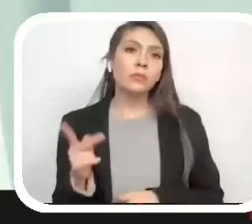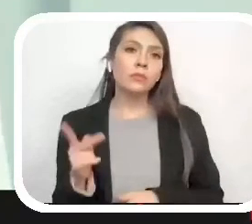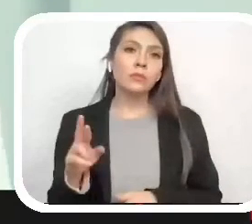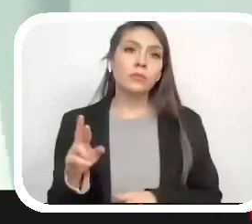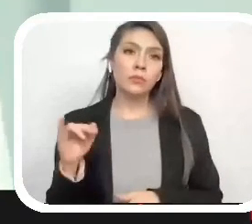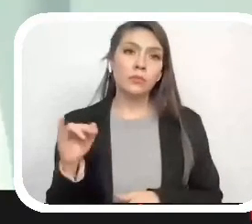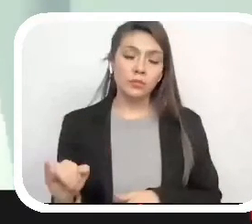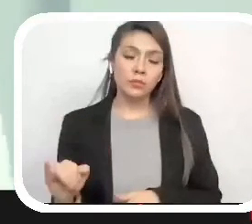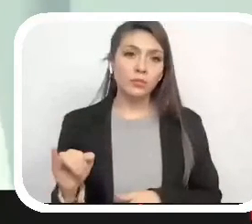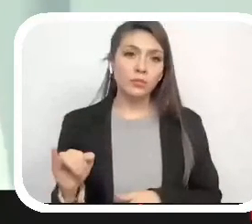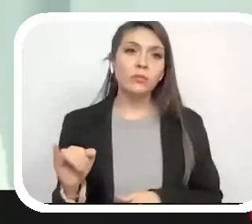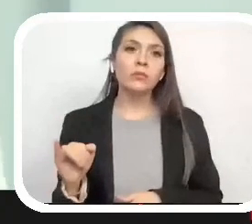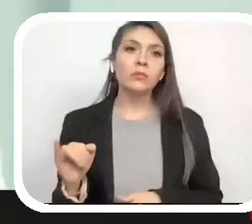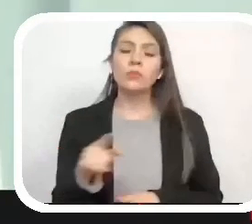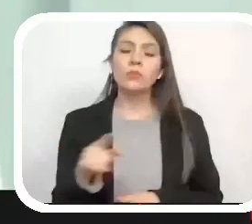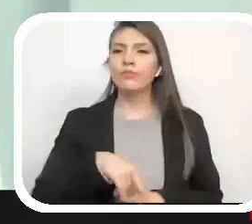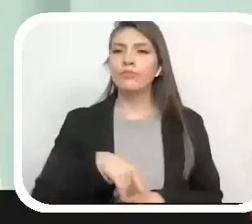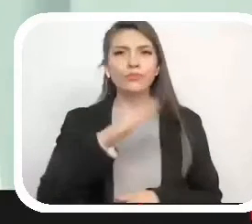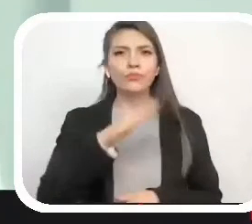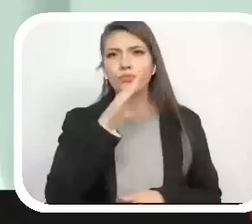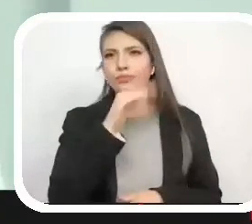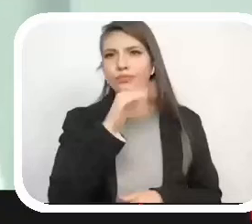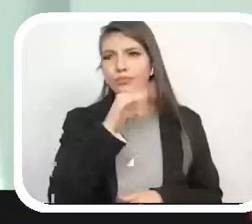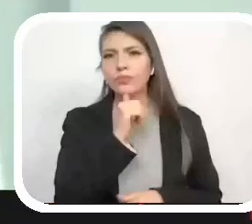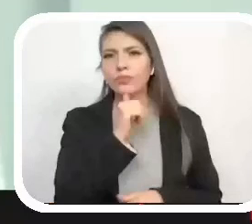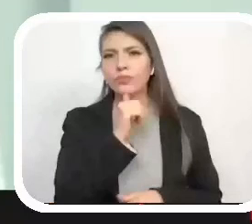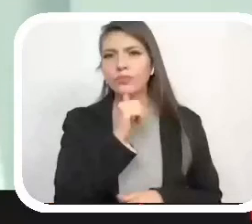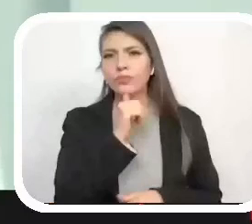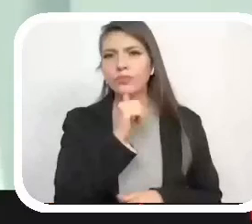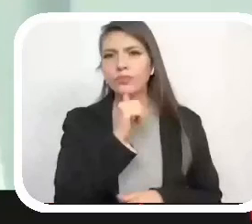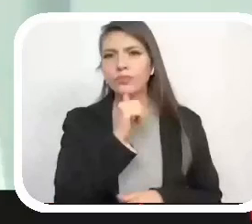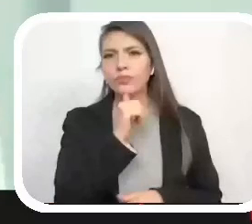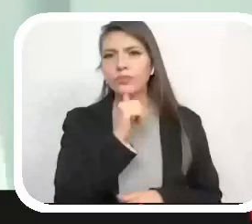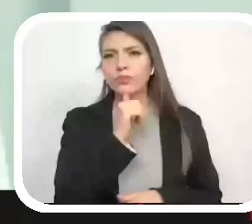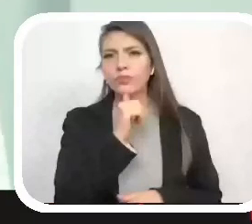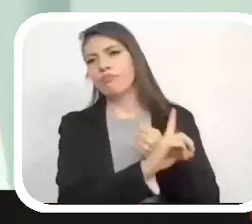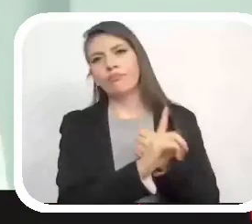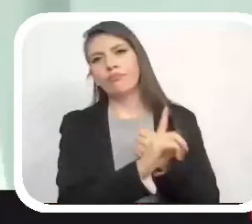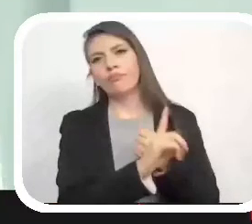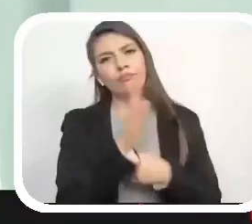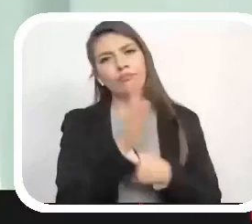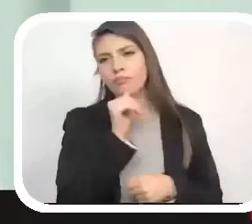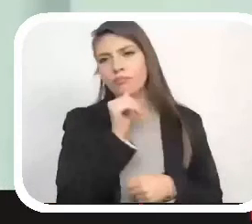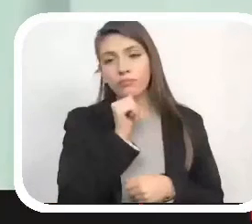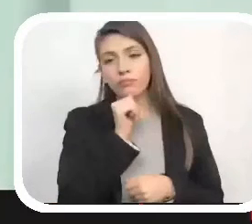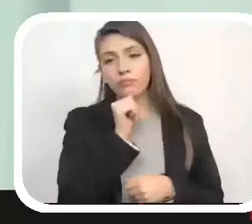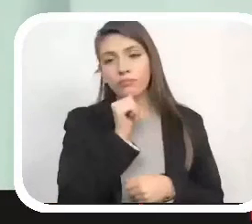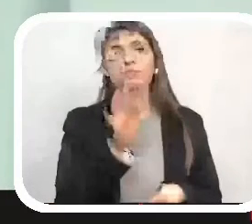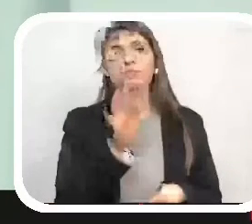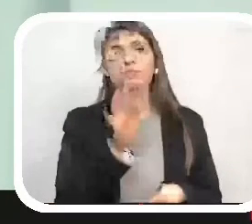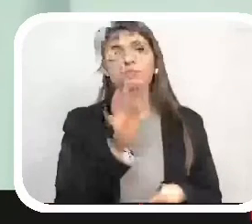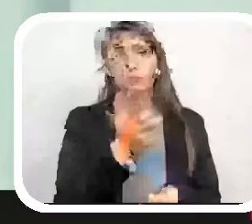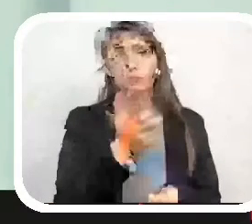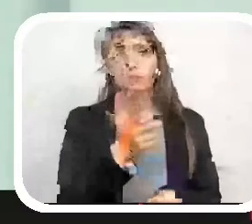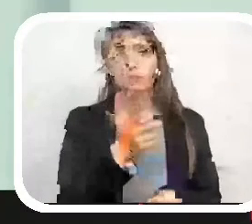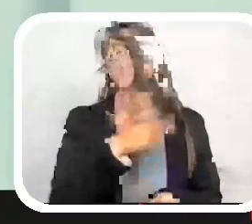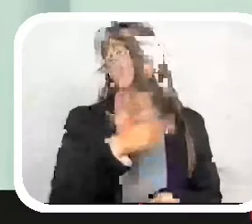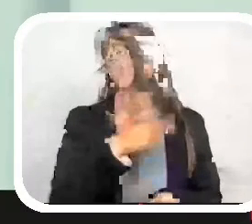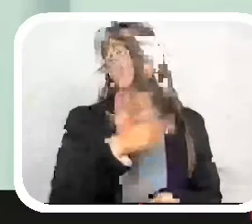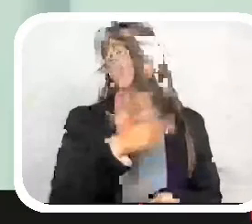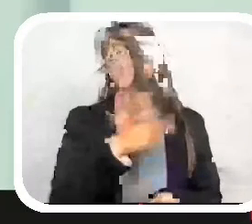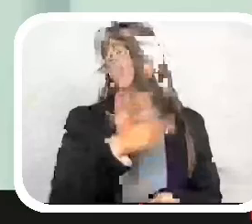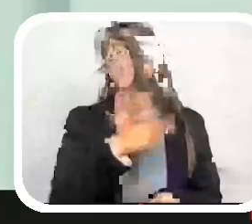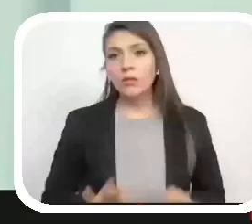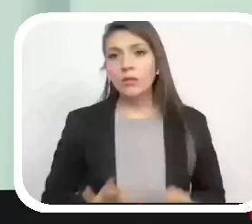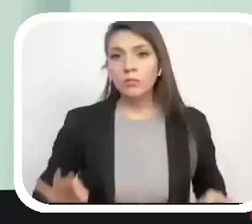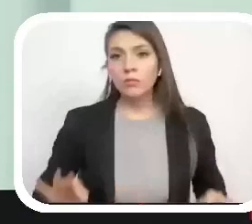Institucional no podemos permanecer ajenos a esta problemática, por lo que consideramos indispensable exhortar